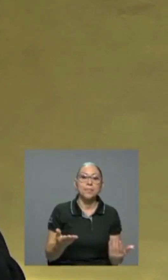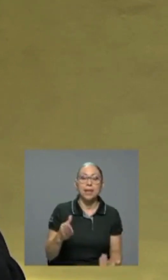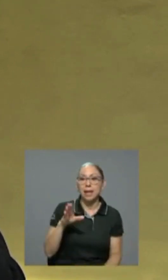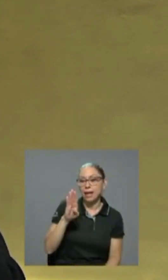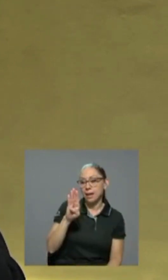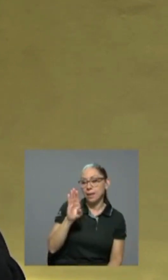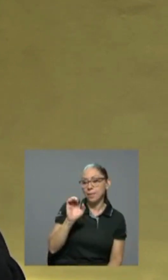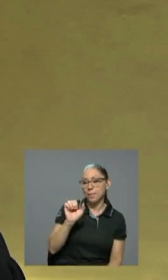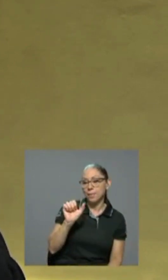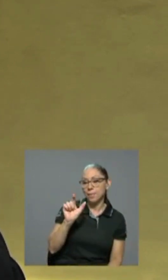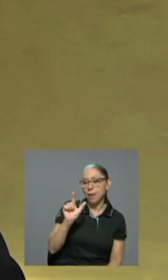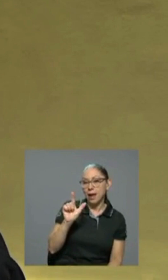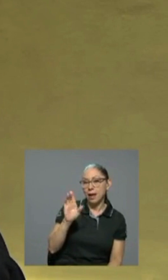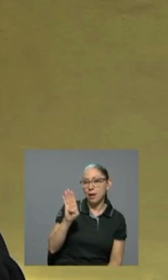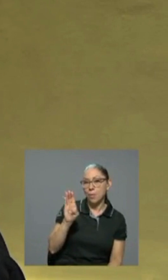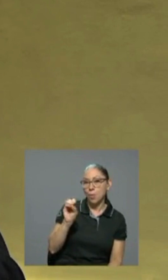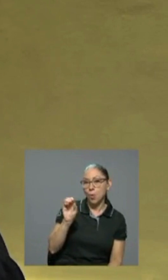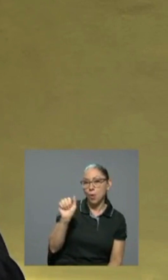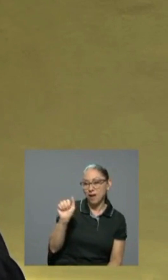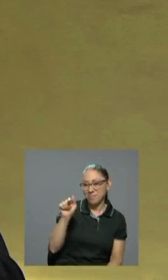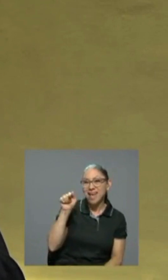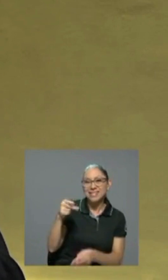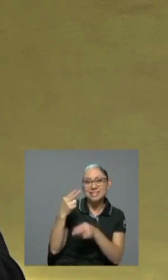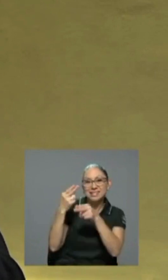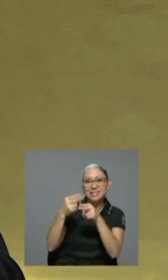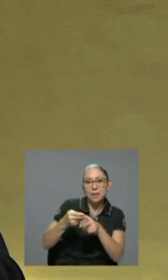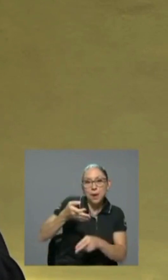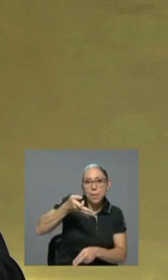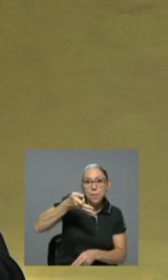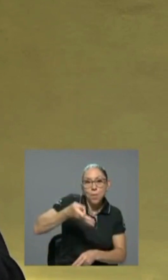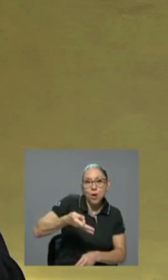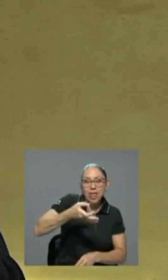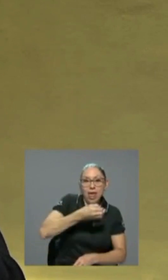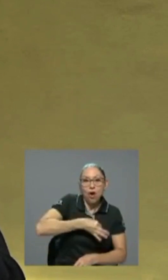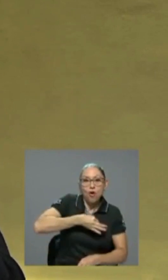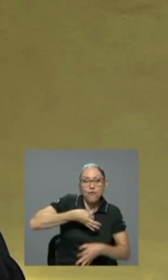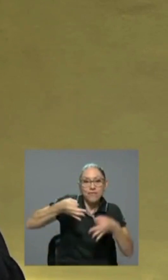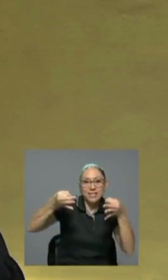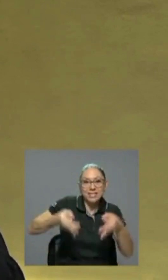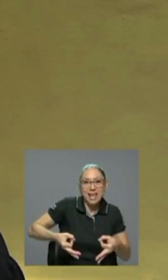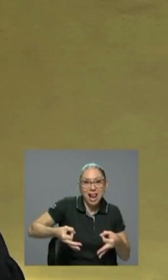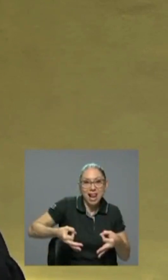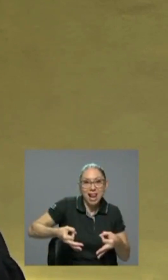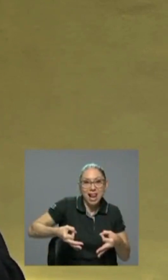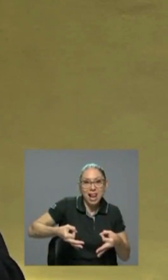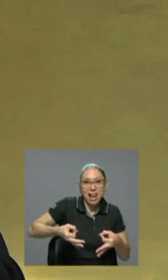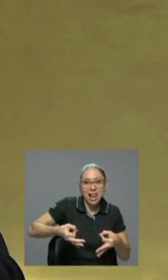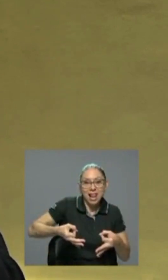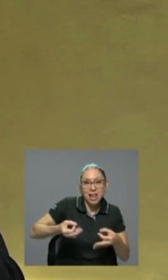es la moneda oficial de Panamá que existe y no